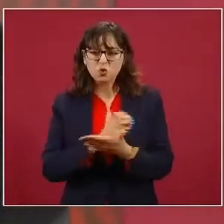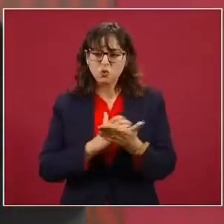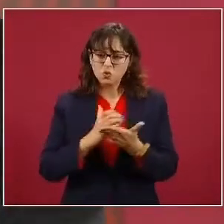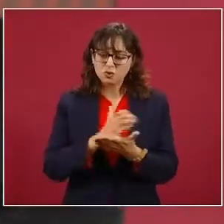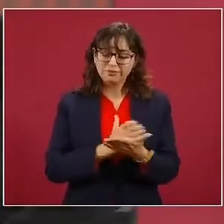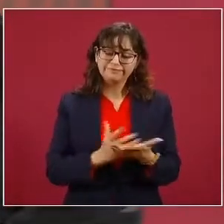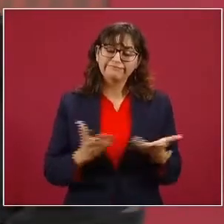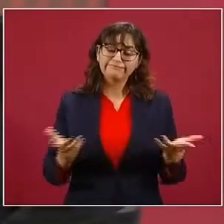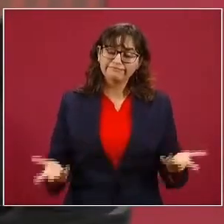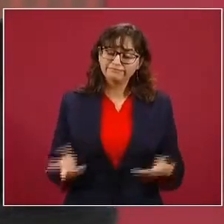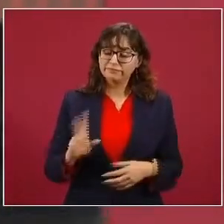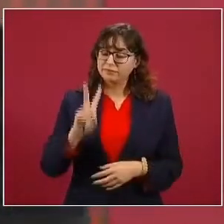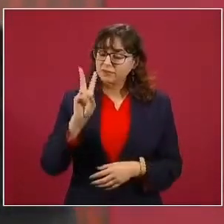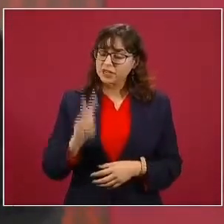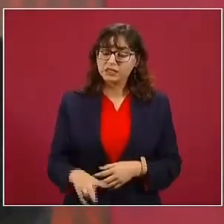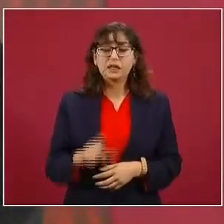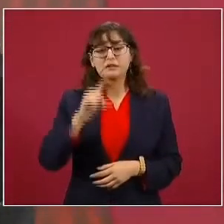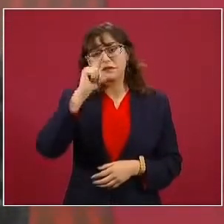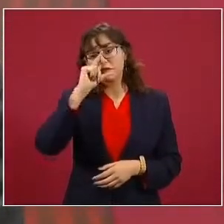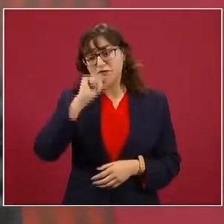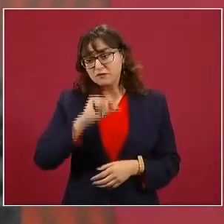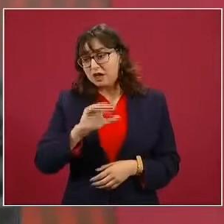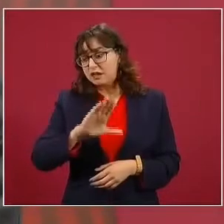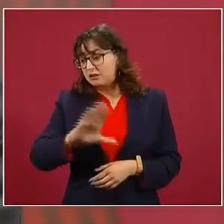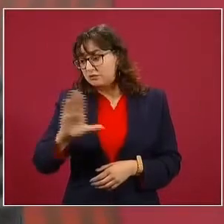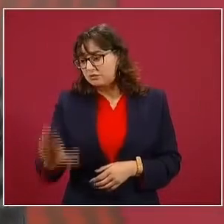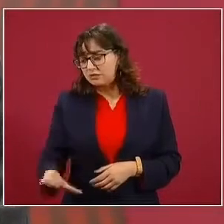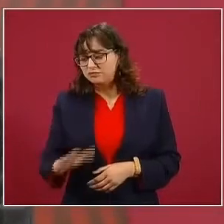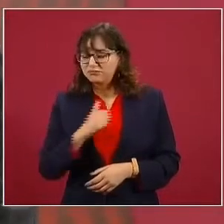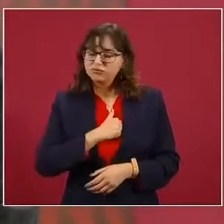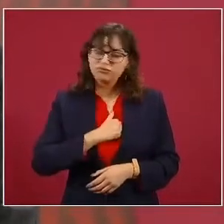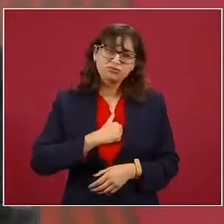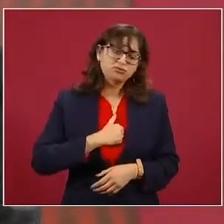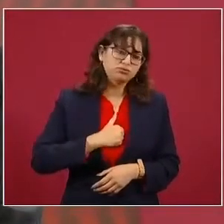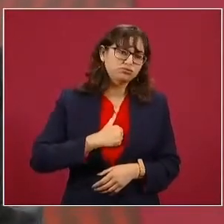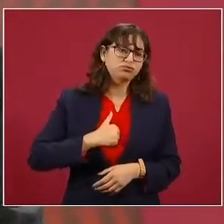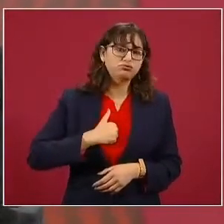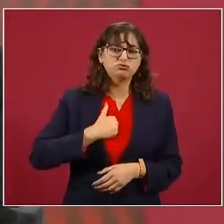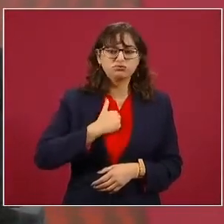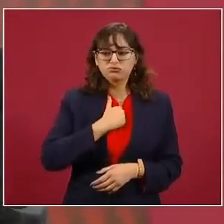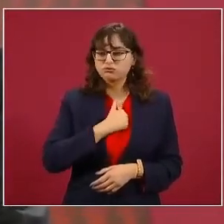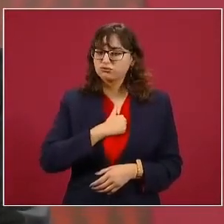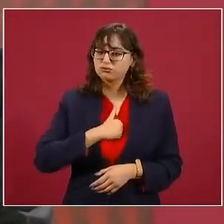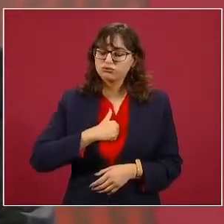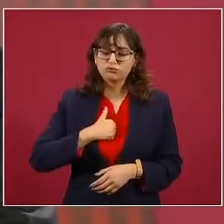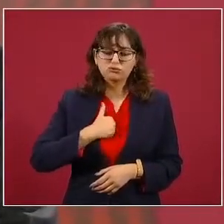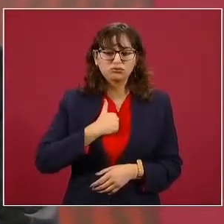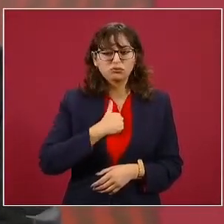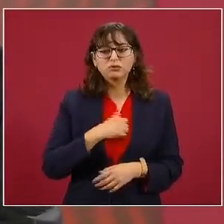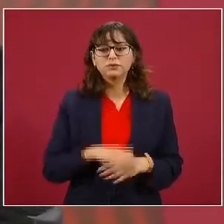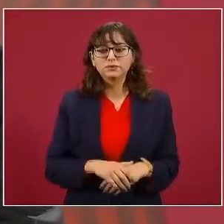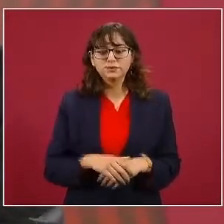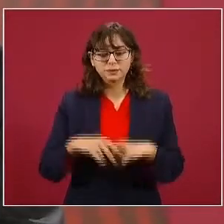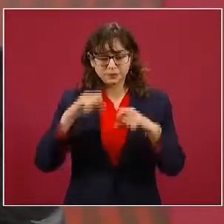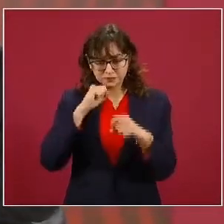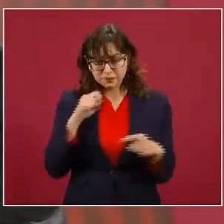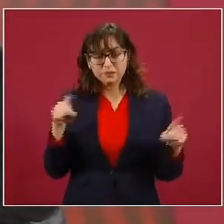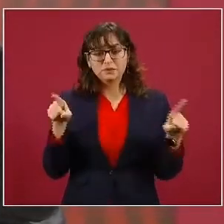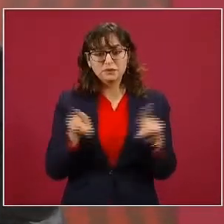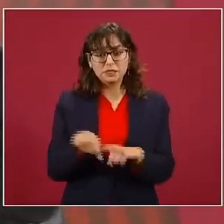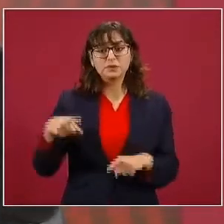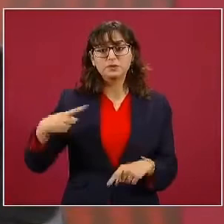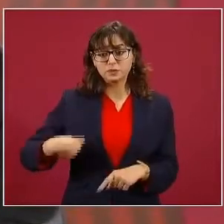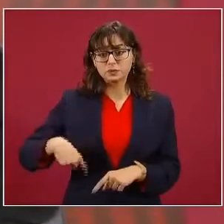pesar por los que han perdido la vida y también